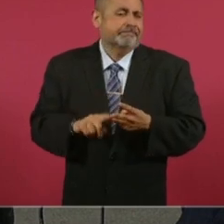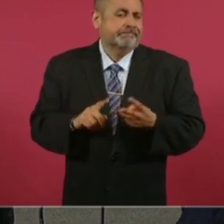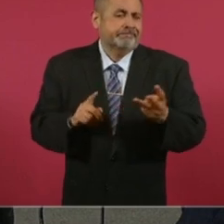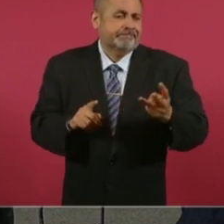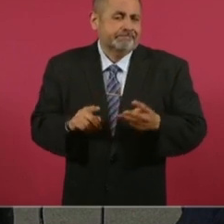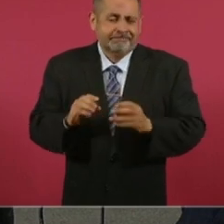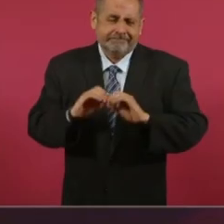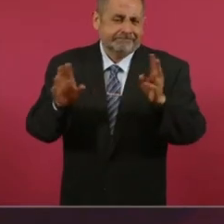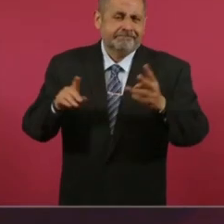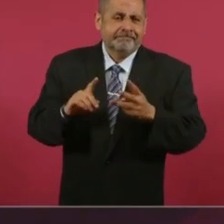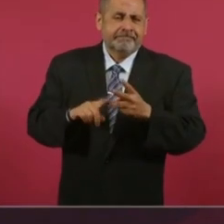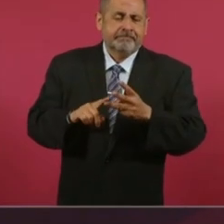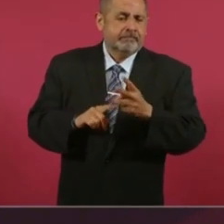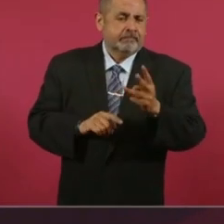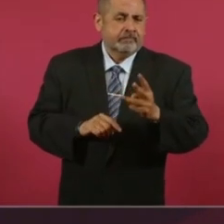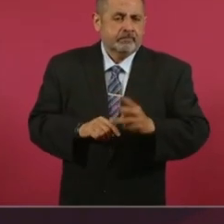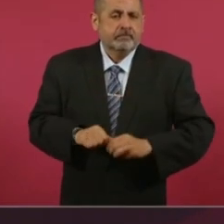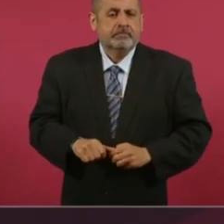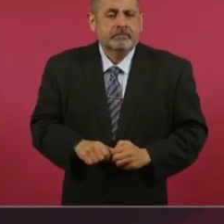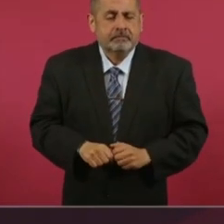y desde luego las